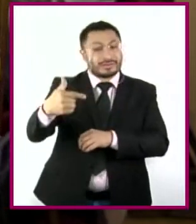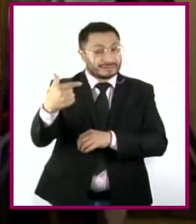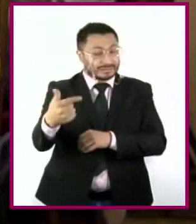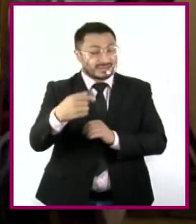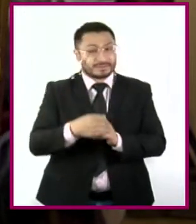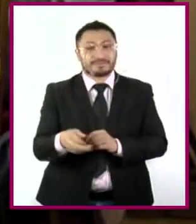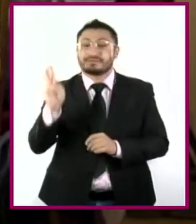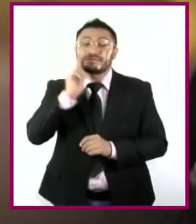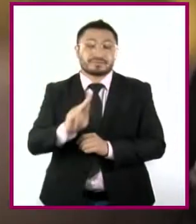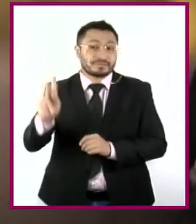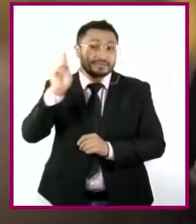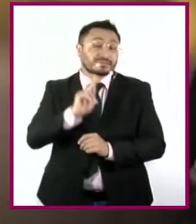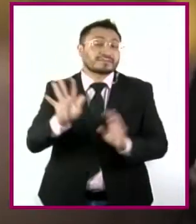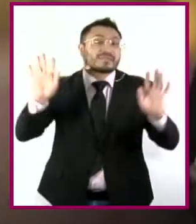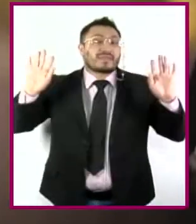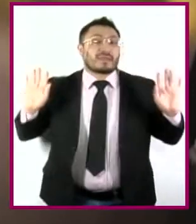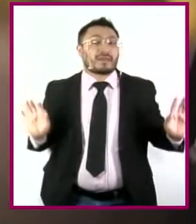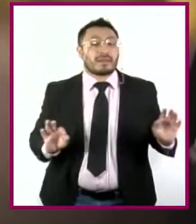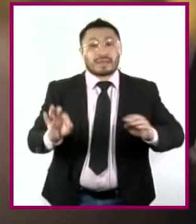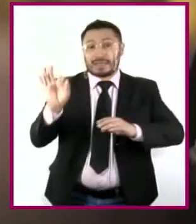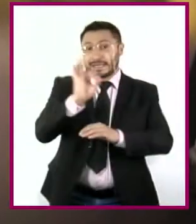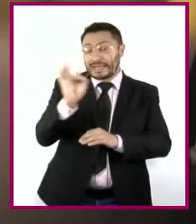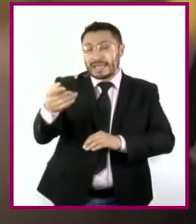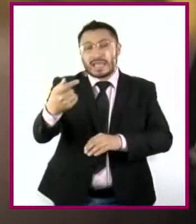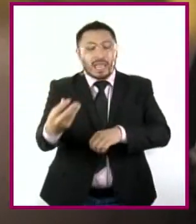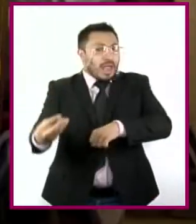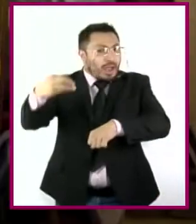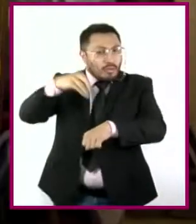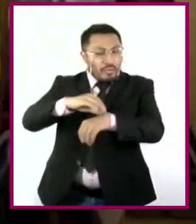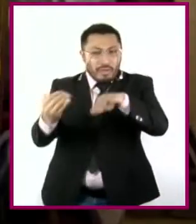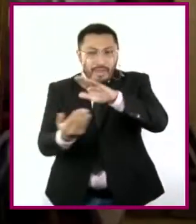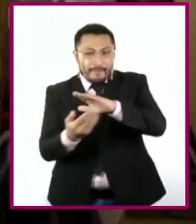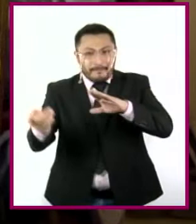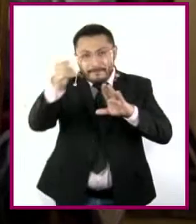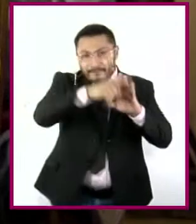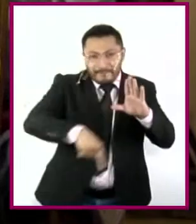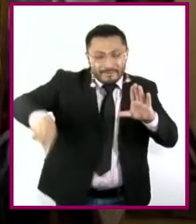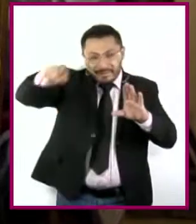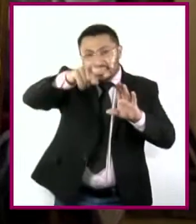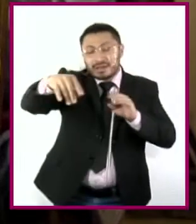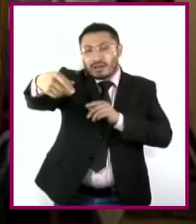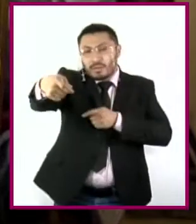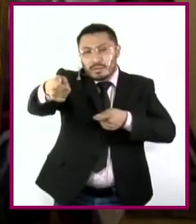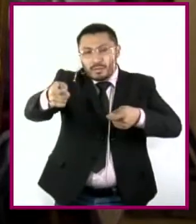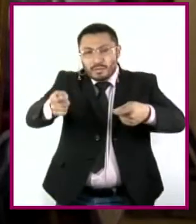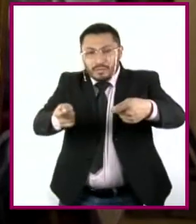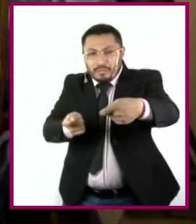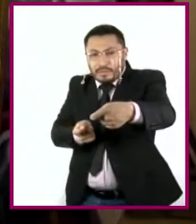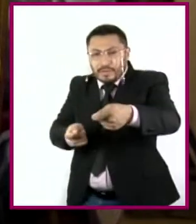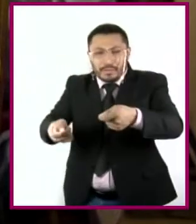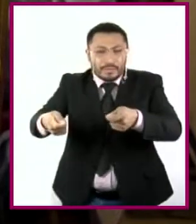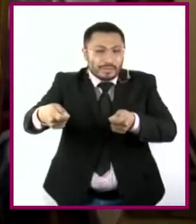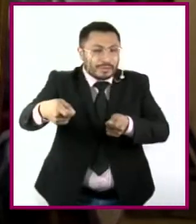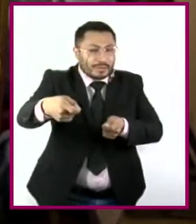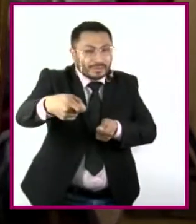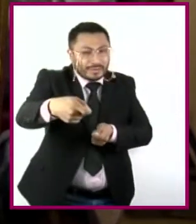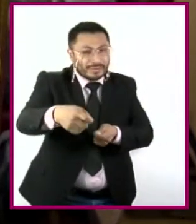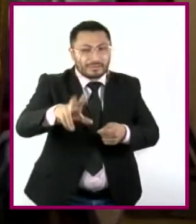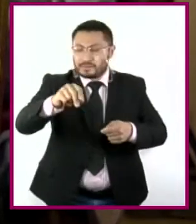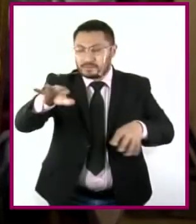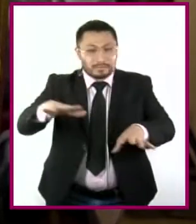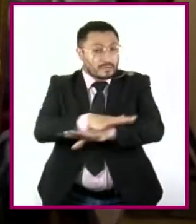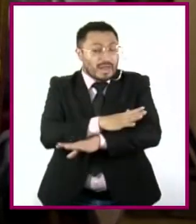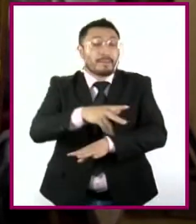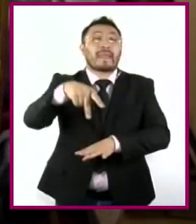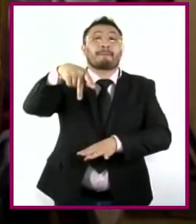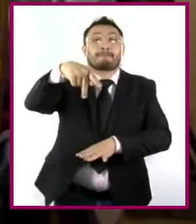para confirmar. Entonces, si aplicamos a una mesa redonda una rotación de un ángulo cualquiera, no cambia.